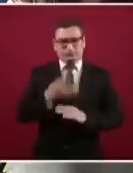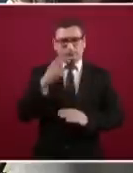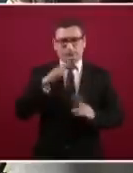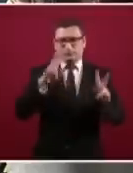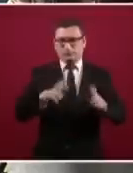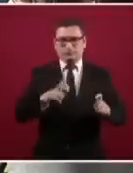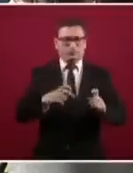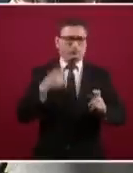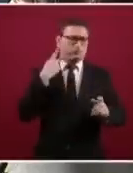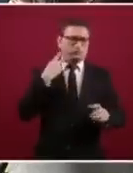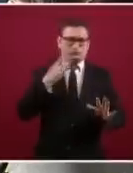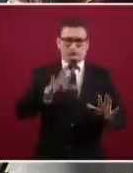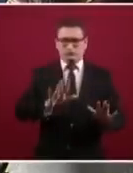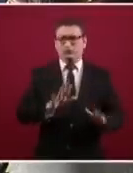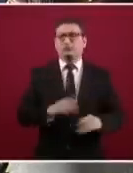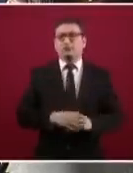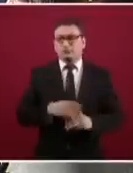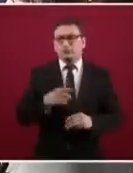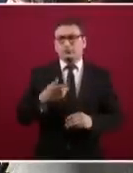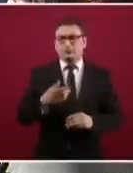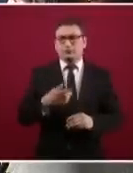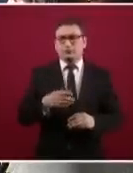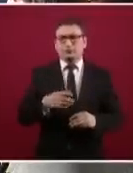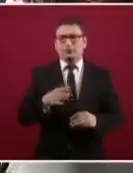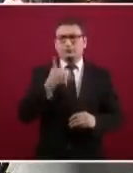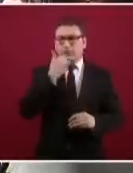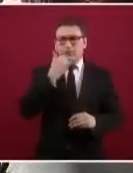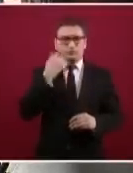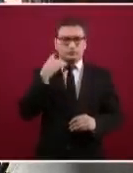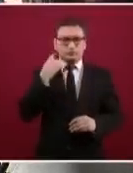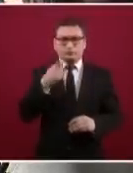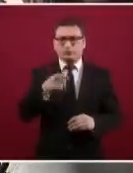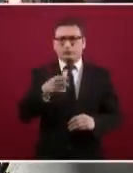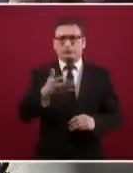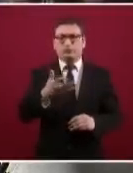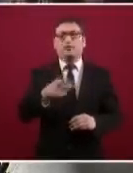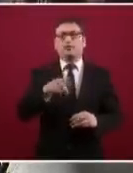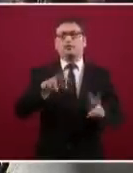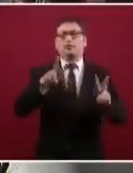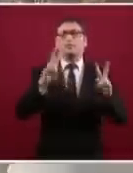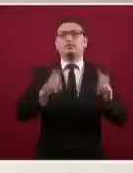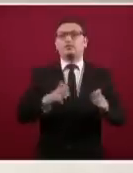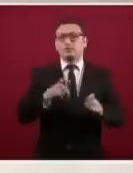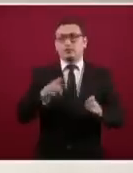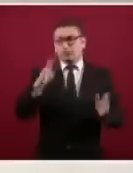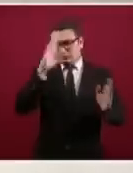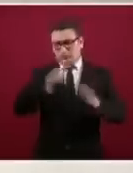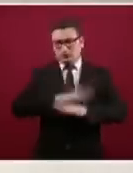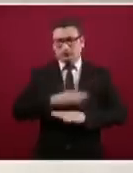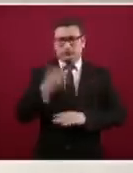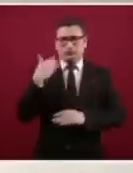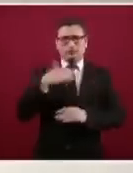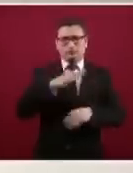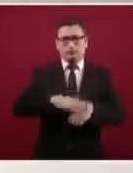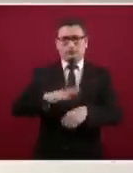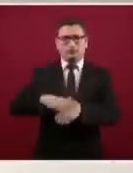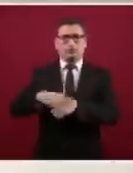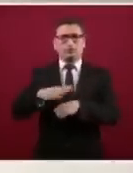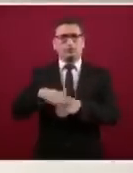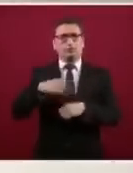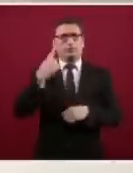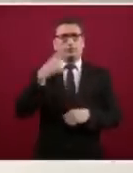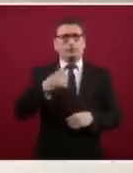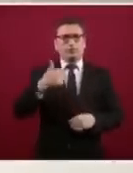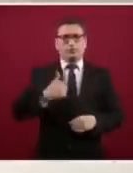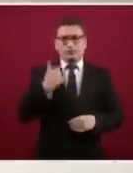tema político, velo con ese… ¿Cómo? No, sobre el tema de la reconciliación, sí. Que usted hace un llamado, que es momento